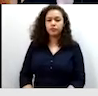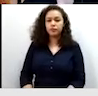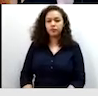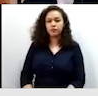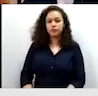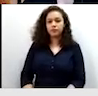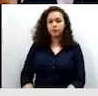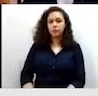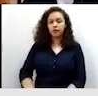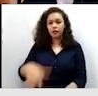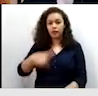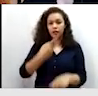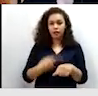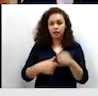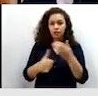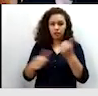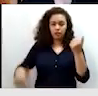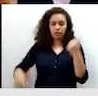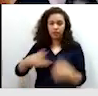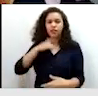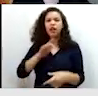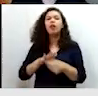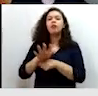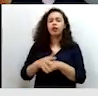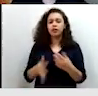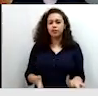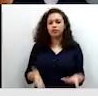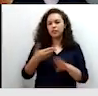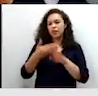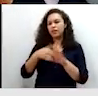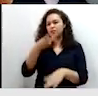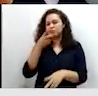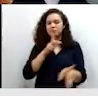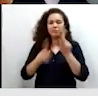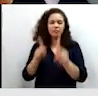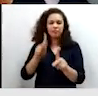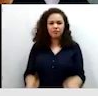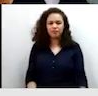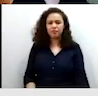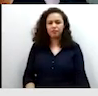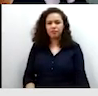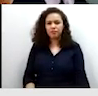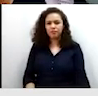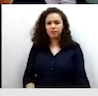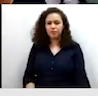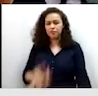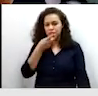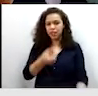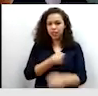Enfermedades diarreicas, signos y síntomas que se pueden presentar, pues les digo, ya lo habíamos platicado, que hasta les había dicho lo de la